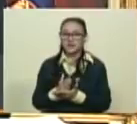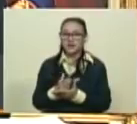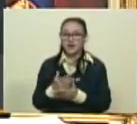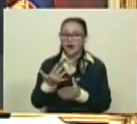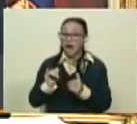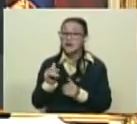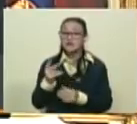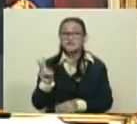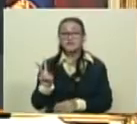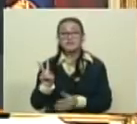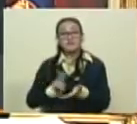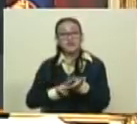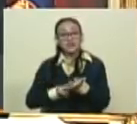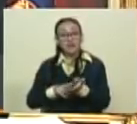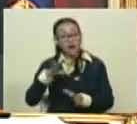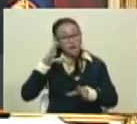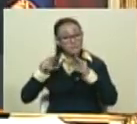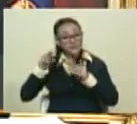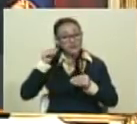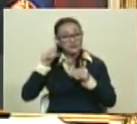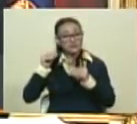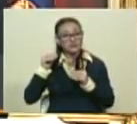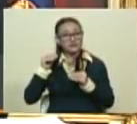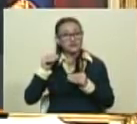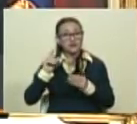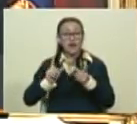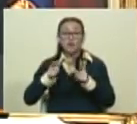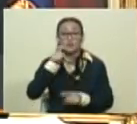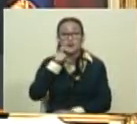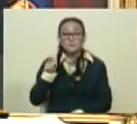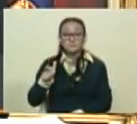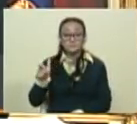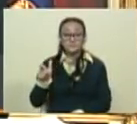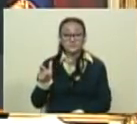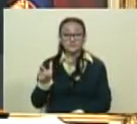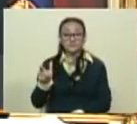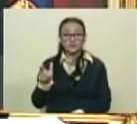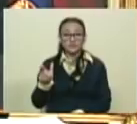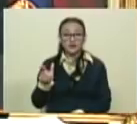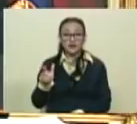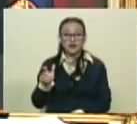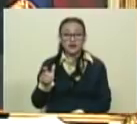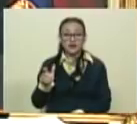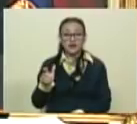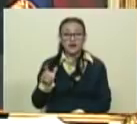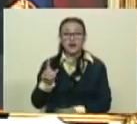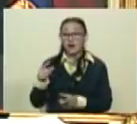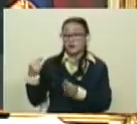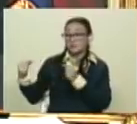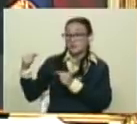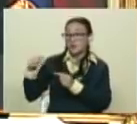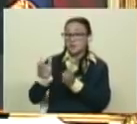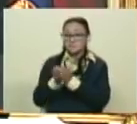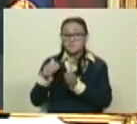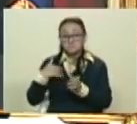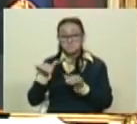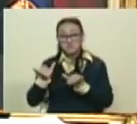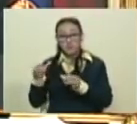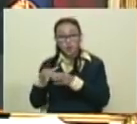verdad para aprender. Pero alguna gente, inclusive desde la izquierda, nos critica. Está bien.